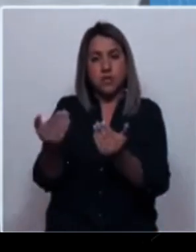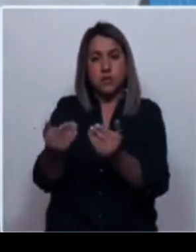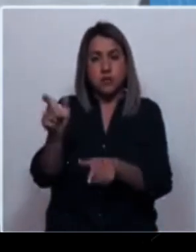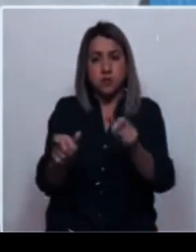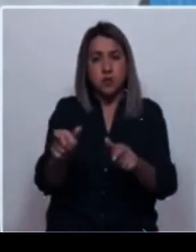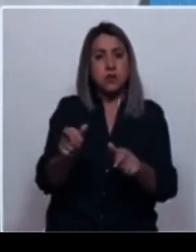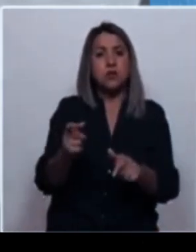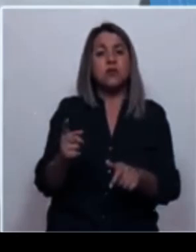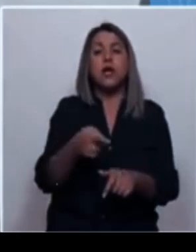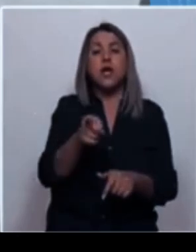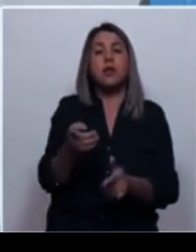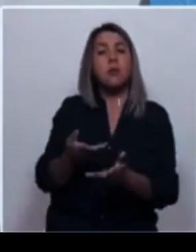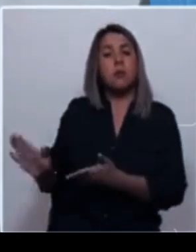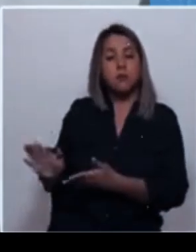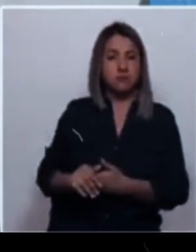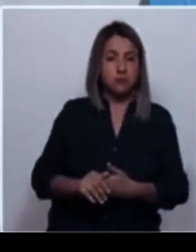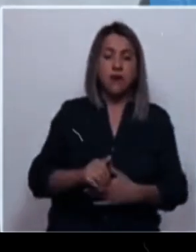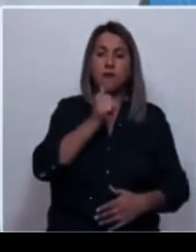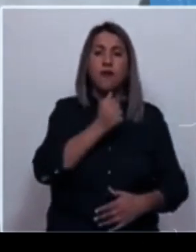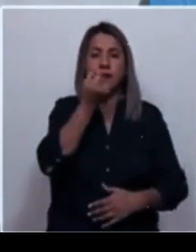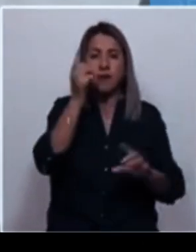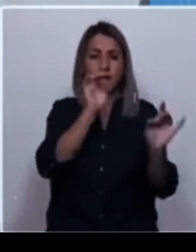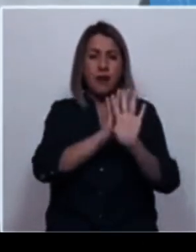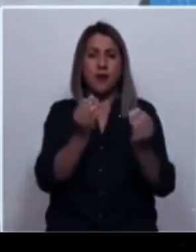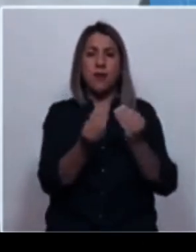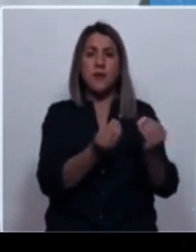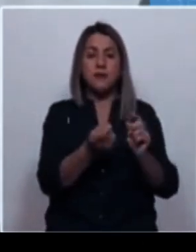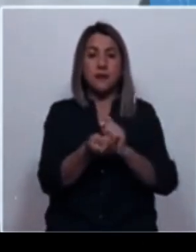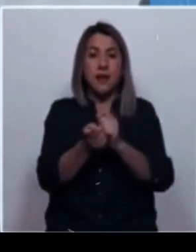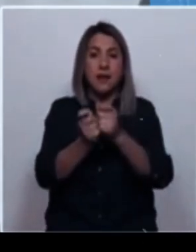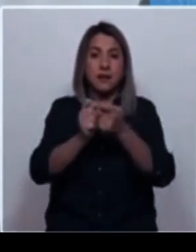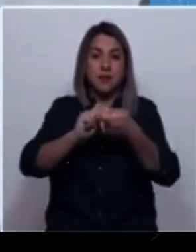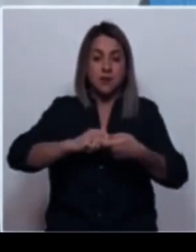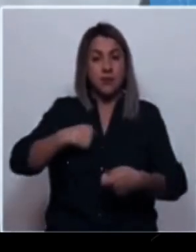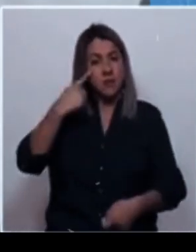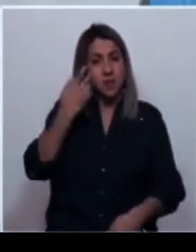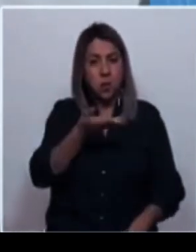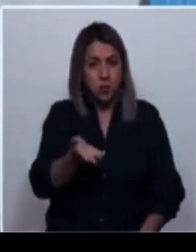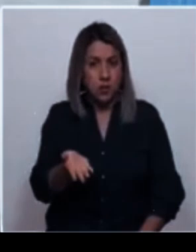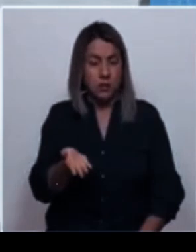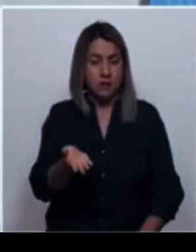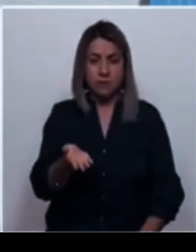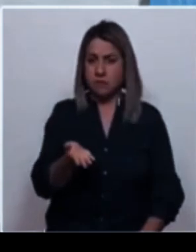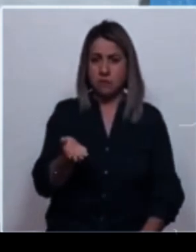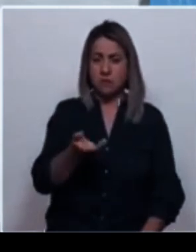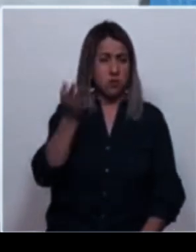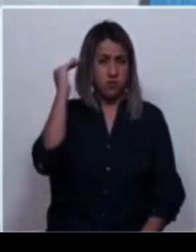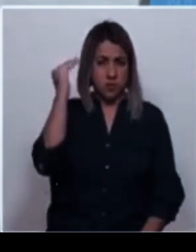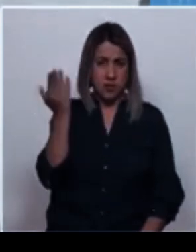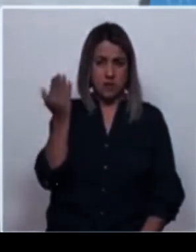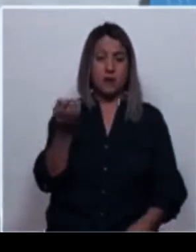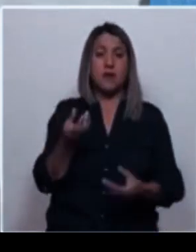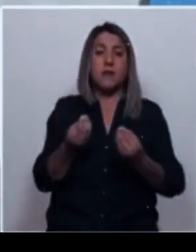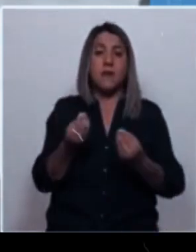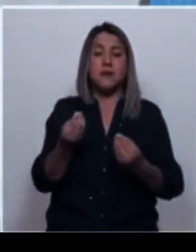personas por ejemplo falta actualidades qué pasará con la transición fíjense ustedes no hay claridad qué va a pasar con la